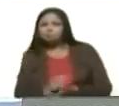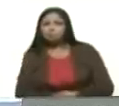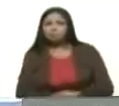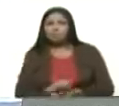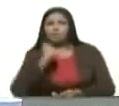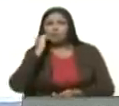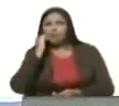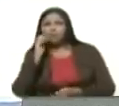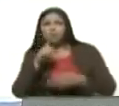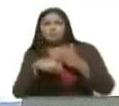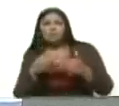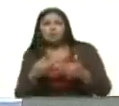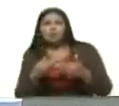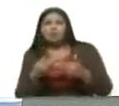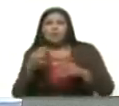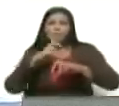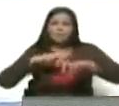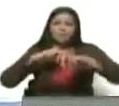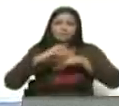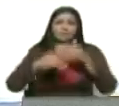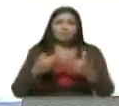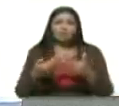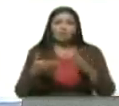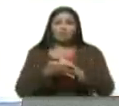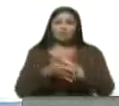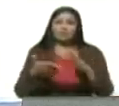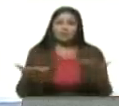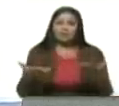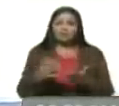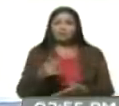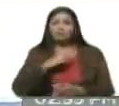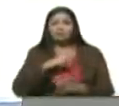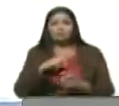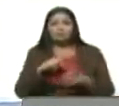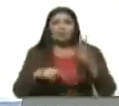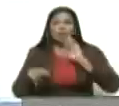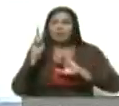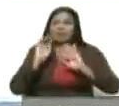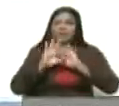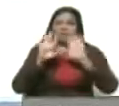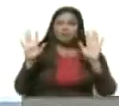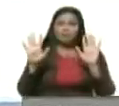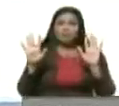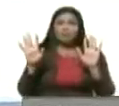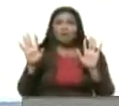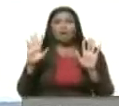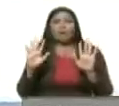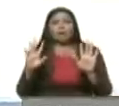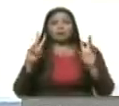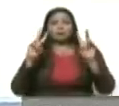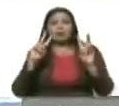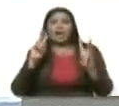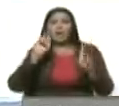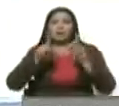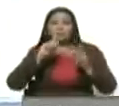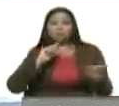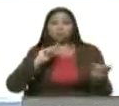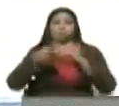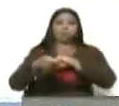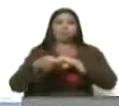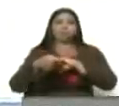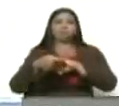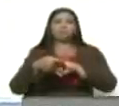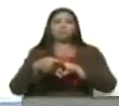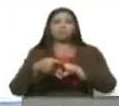¿Dónde llegan las investigaciones? ¿En qué quedan? En la impunidad. La impunidad se revierte a veces.